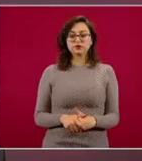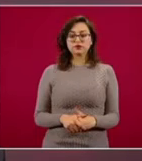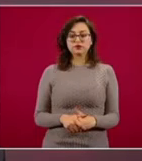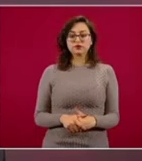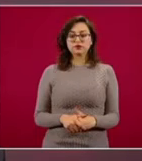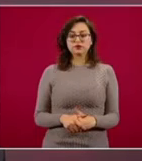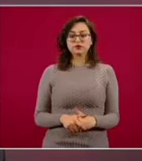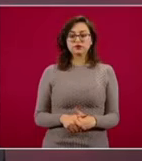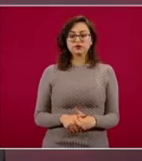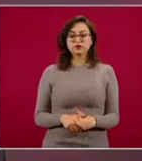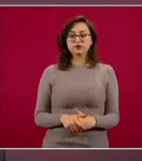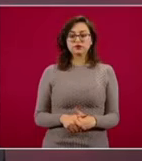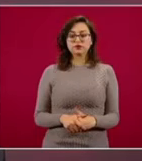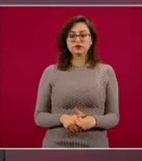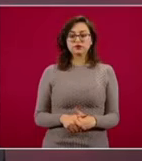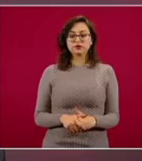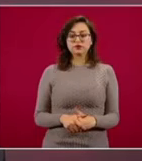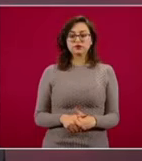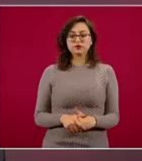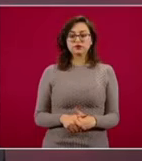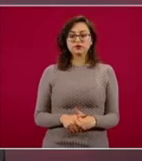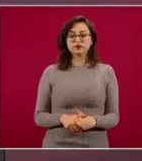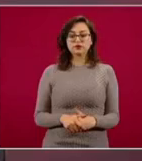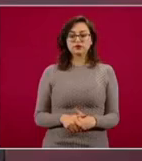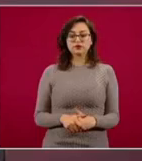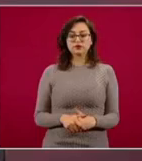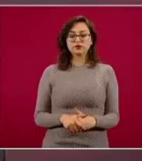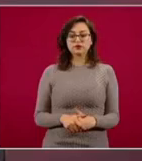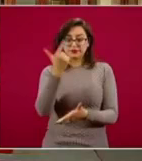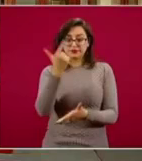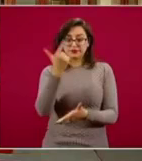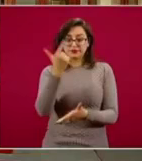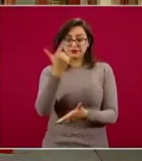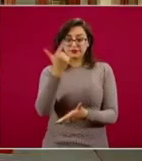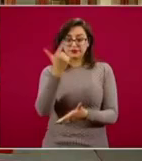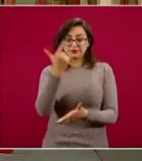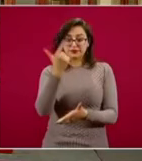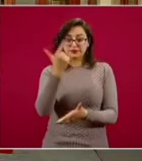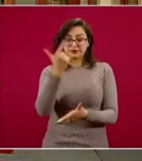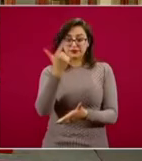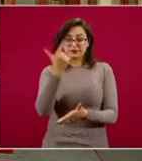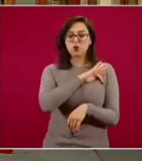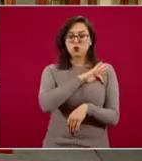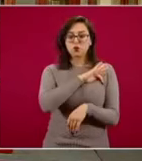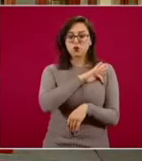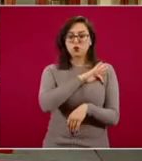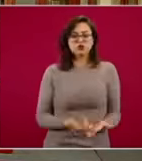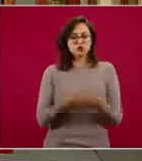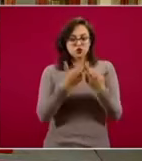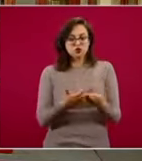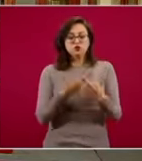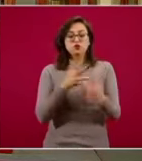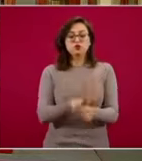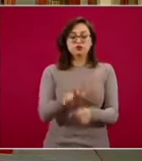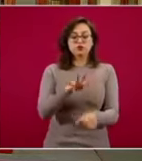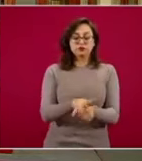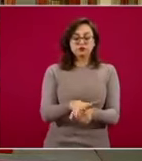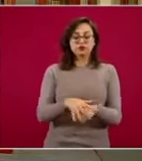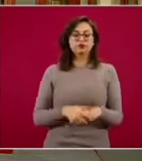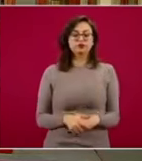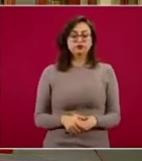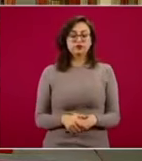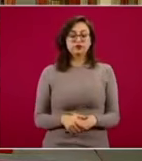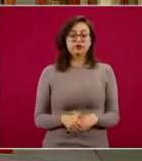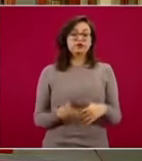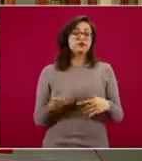críticamente enfermas. Y las instalaciones de salud y el personal solamente pueden cumplir